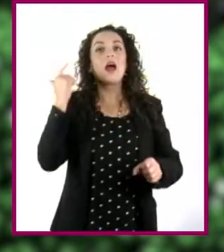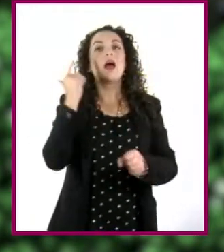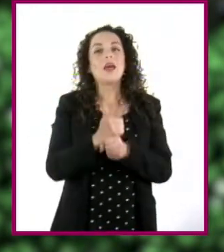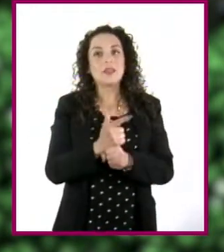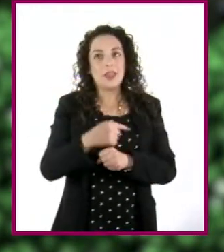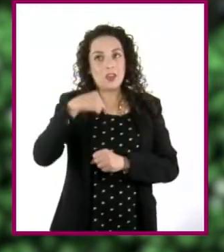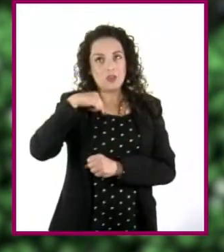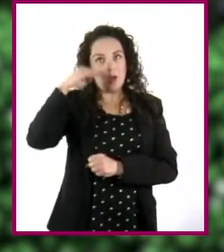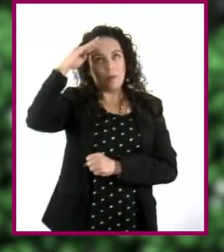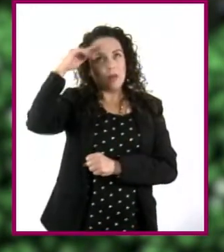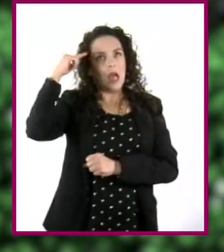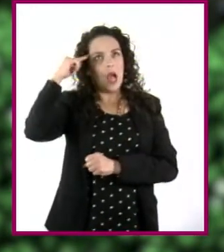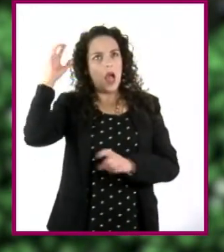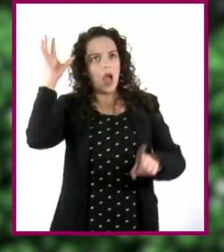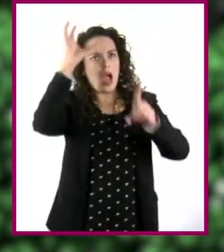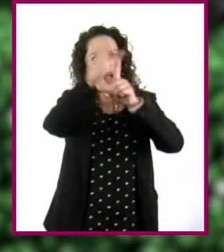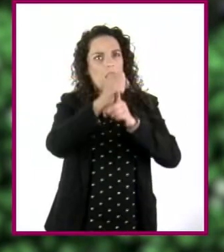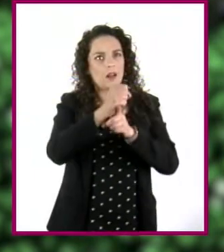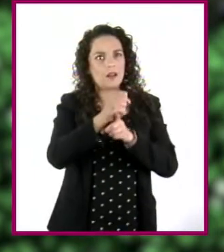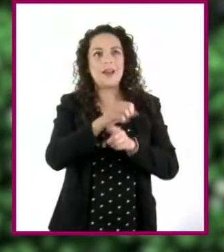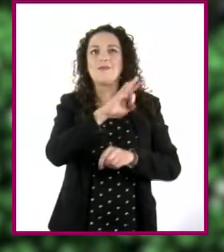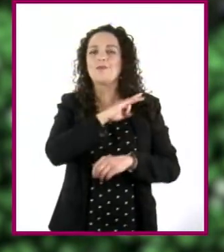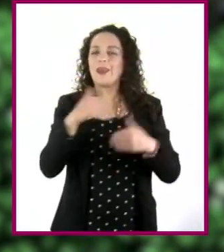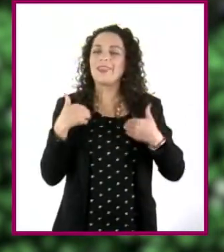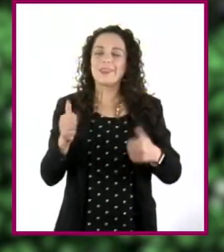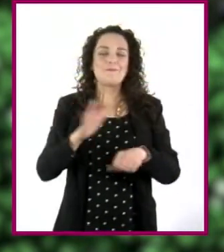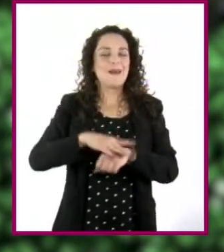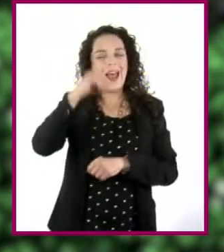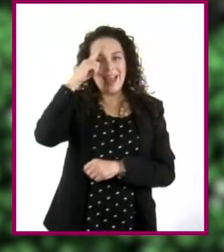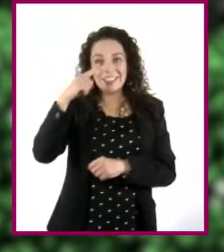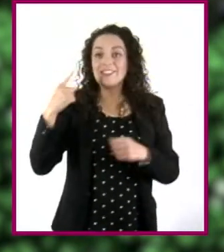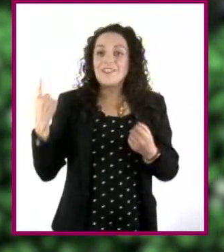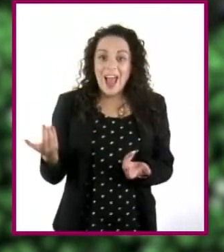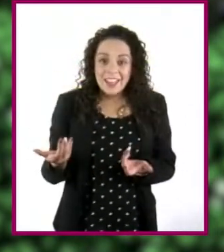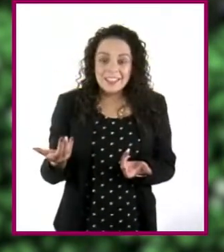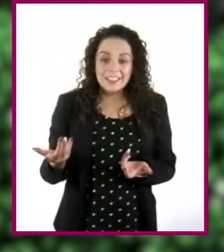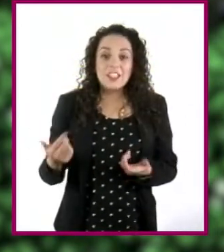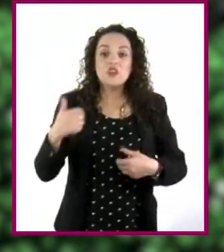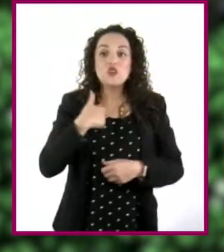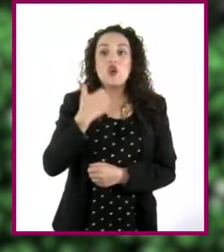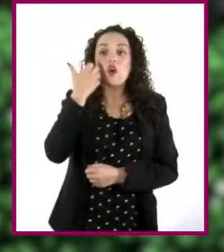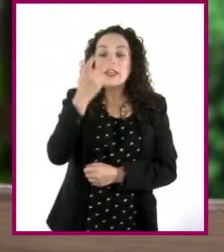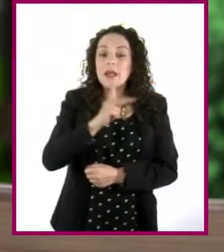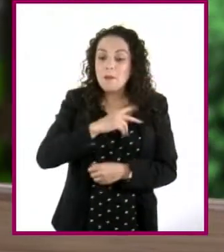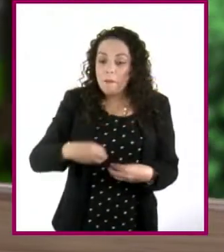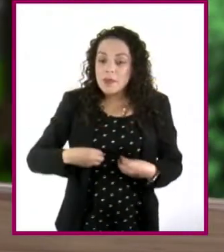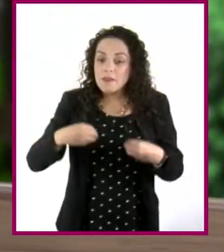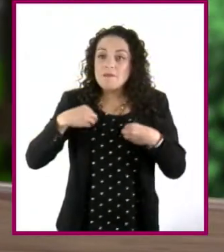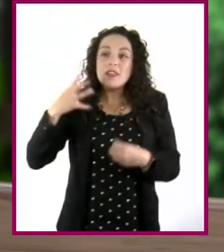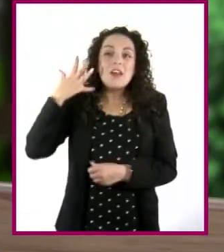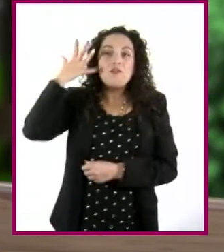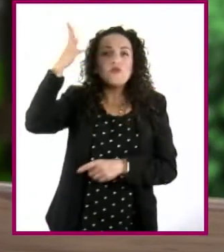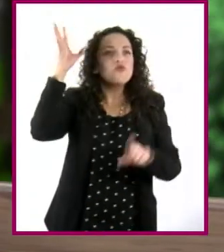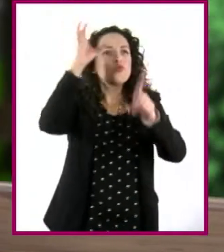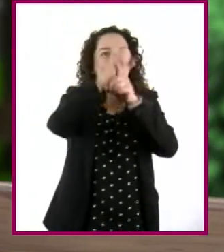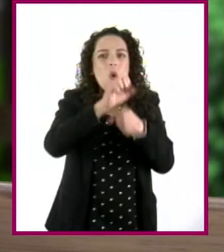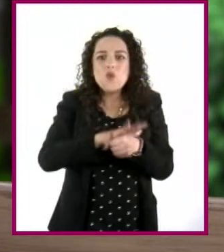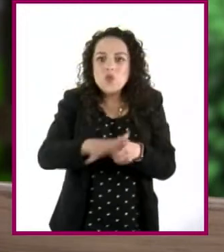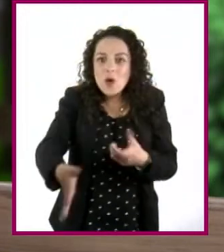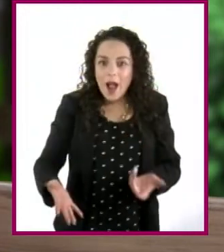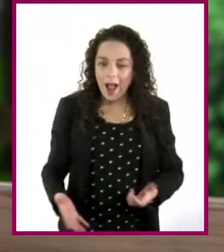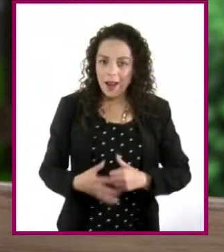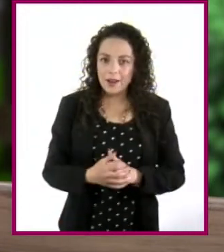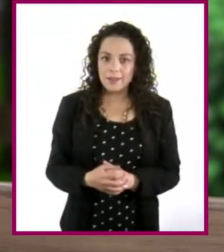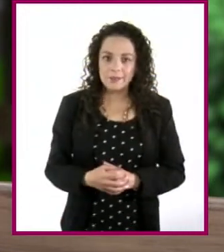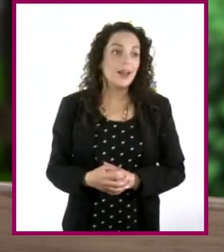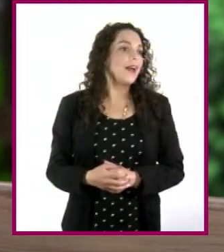un objetivo, es más fácil de comprender. ¿Cuál es el objetivo que quiero perseguir en la vida? Claro,